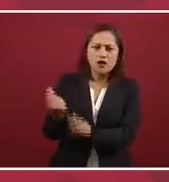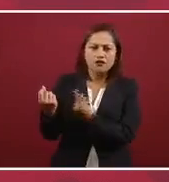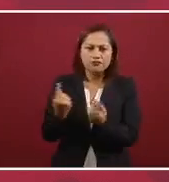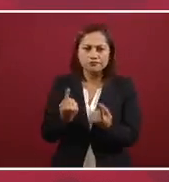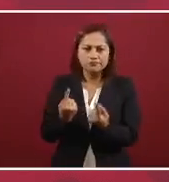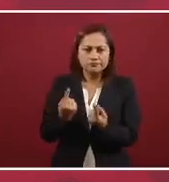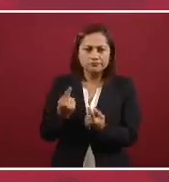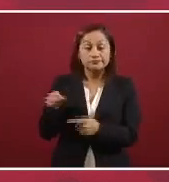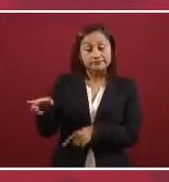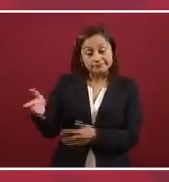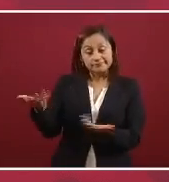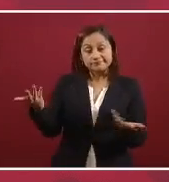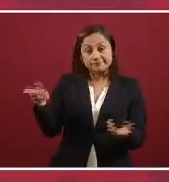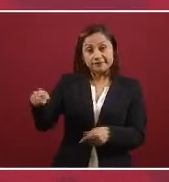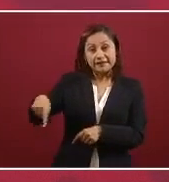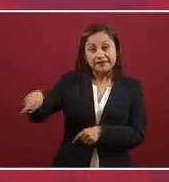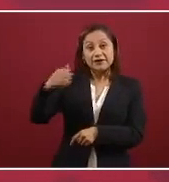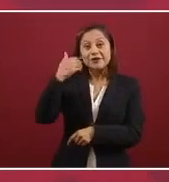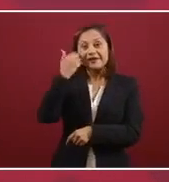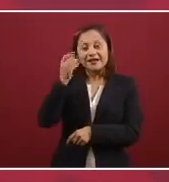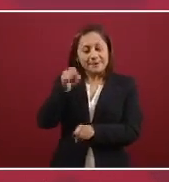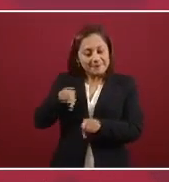quieren conservar.